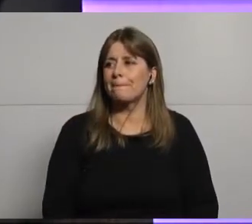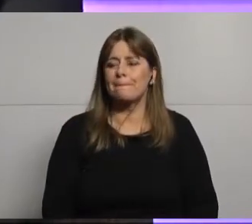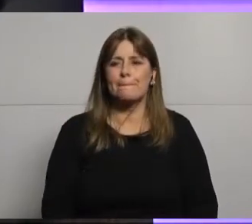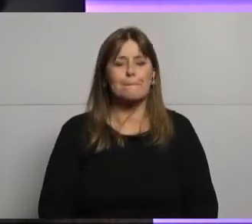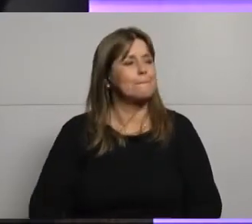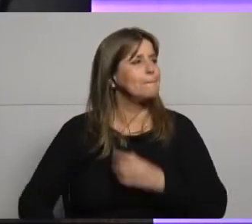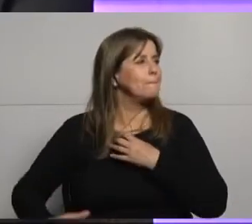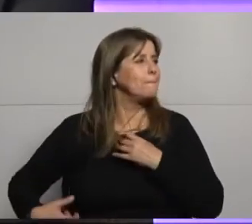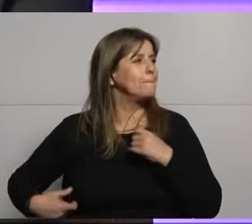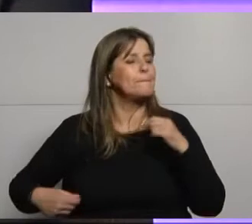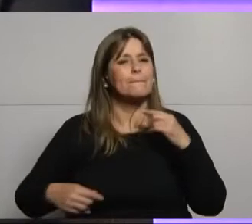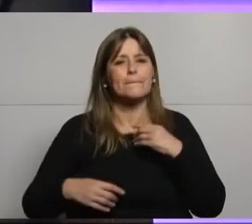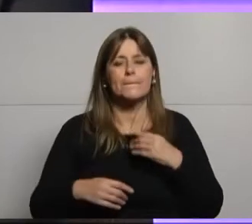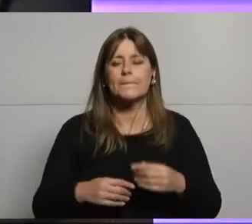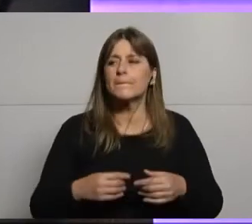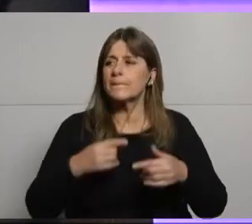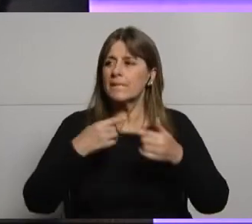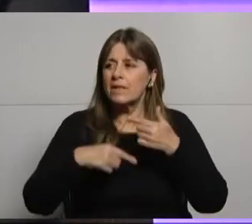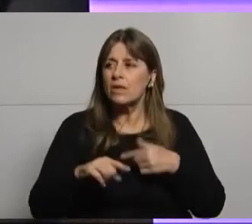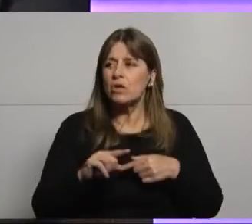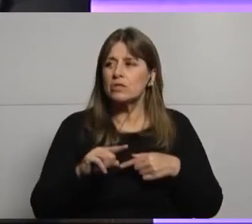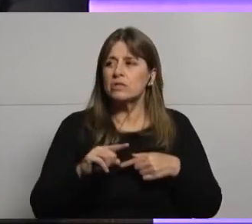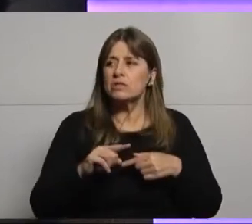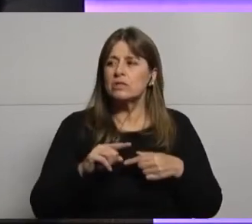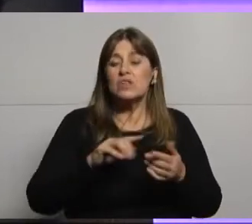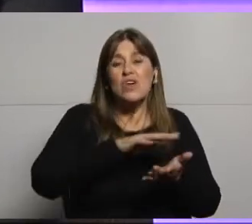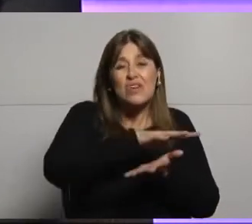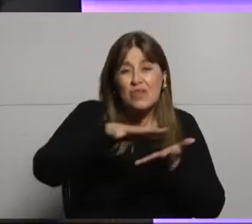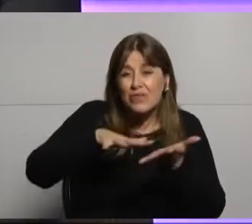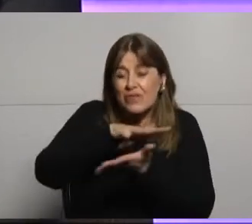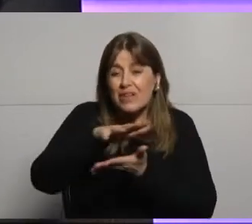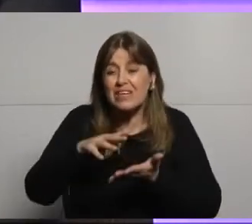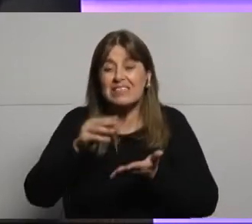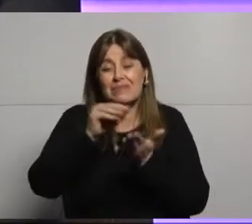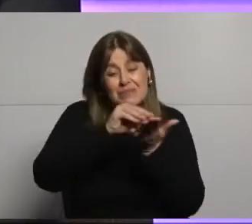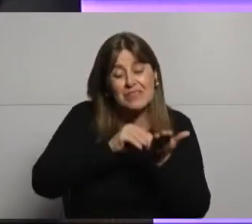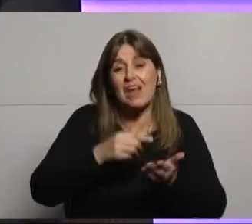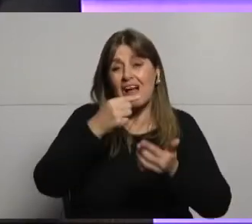proyectar. Bien. Entonces, georreferenciamos los casos, también